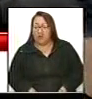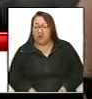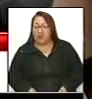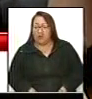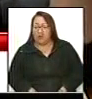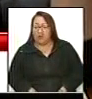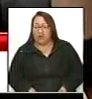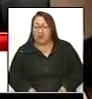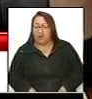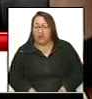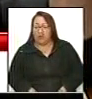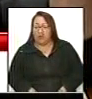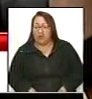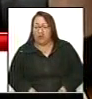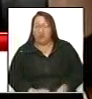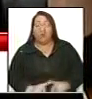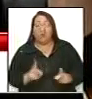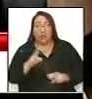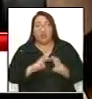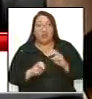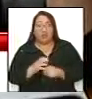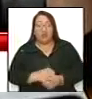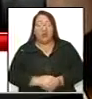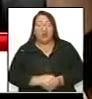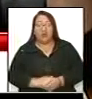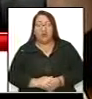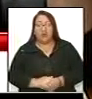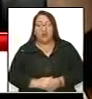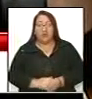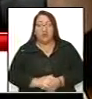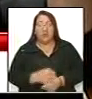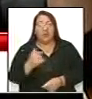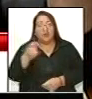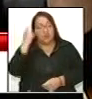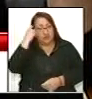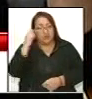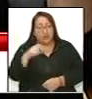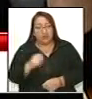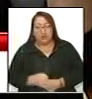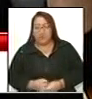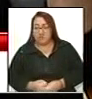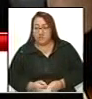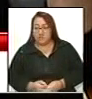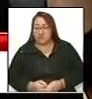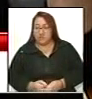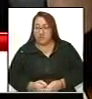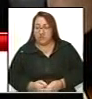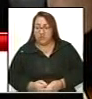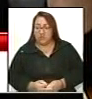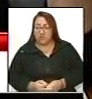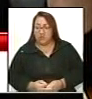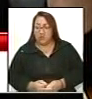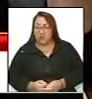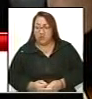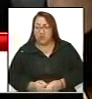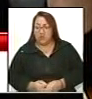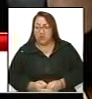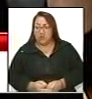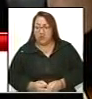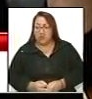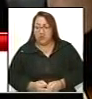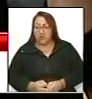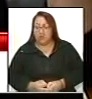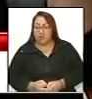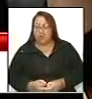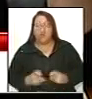hacían anteriormente. Entonces, hay que considerar acá que el Tribunal Constitucional ha desarrollado